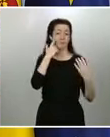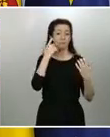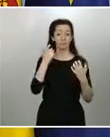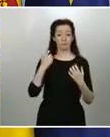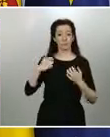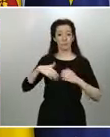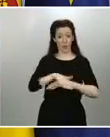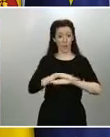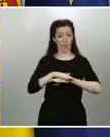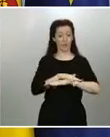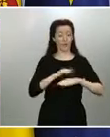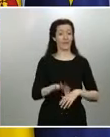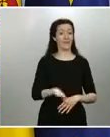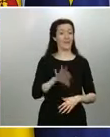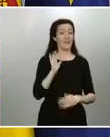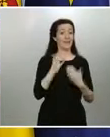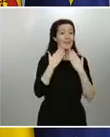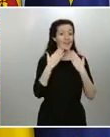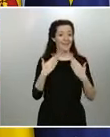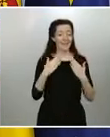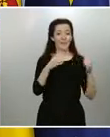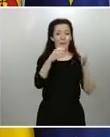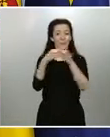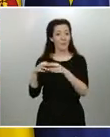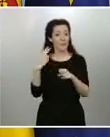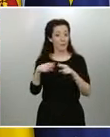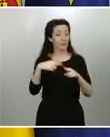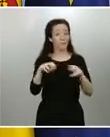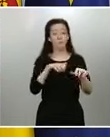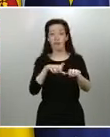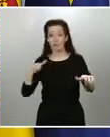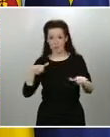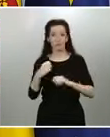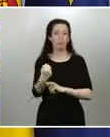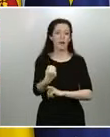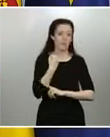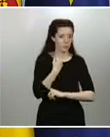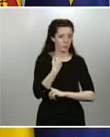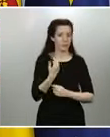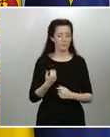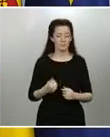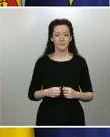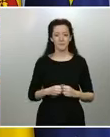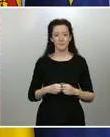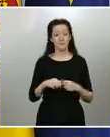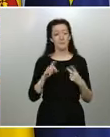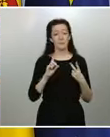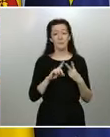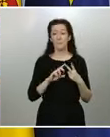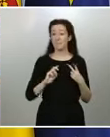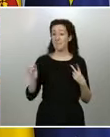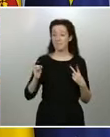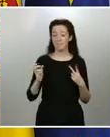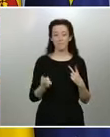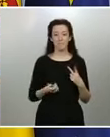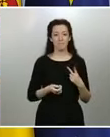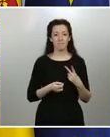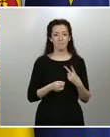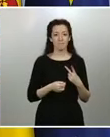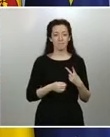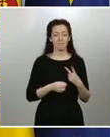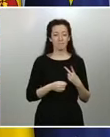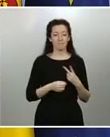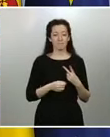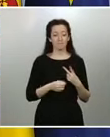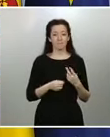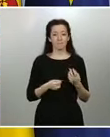mayoría de fuerzas parlamentarias por otro lado la otra clave de la eficacia pues y